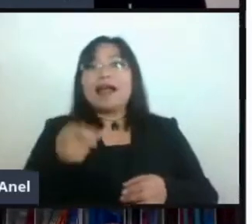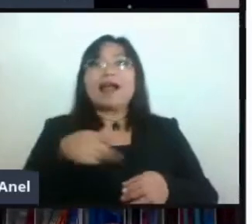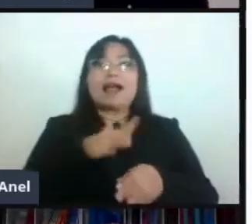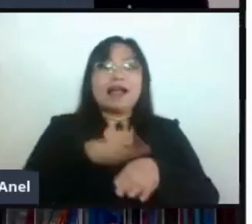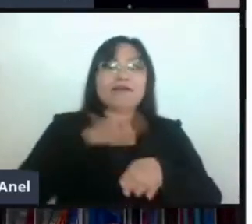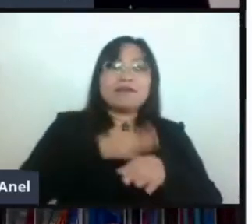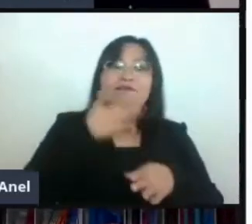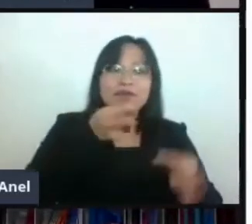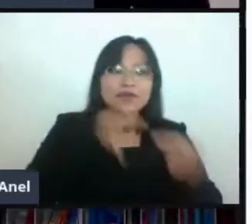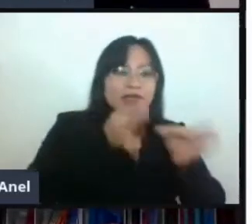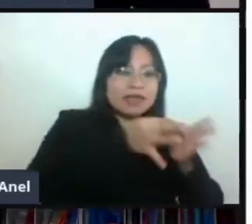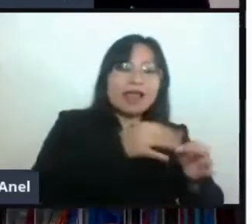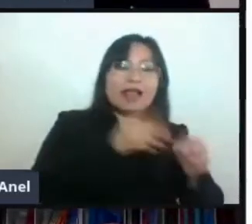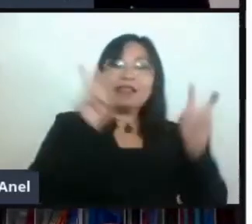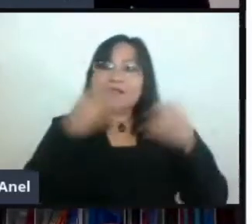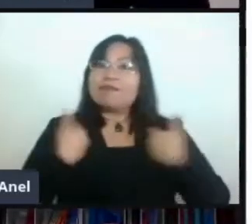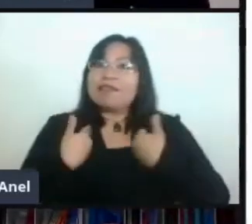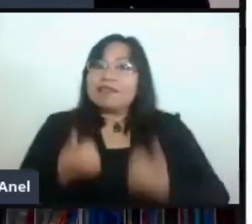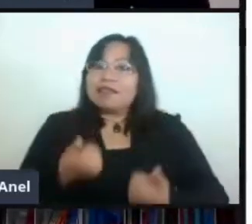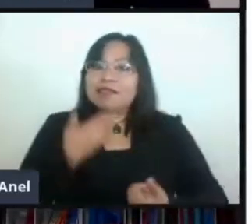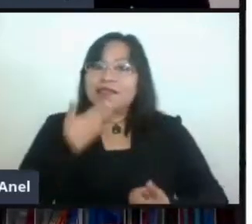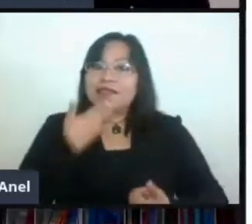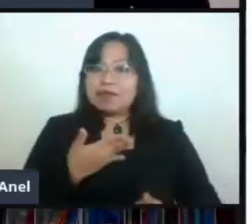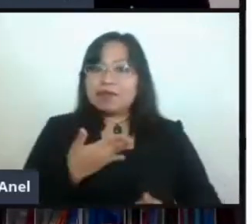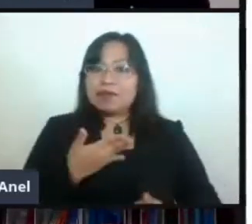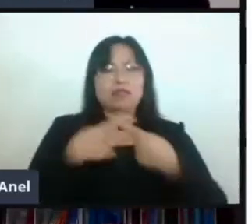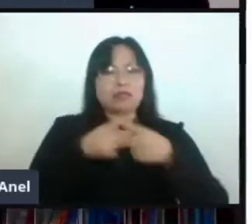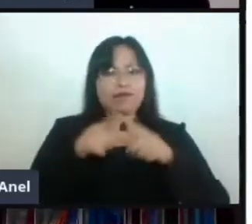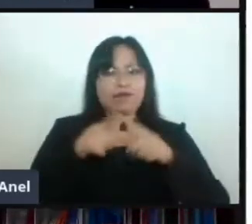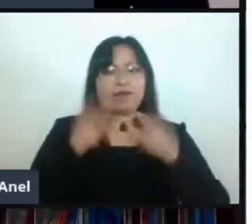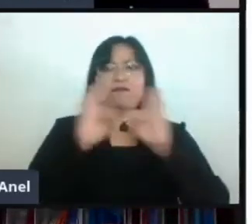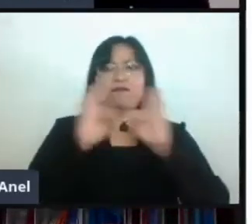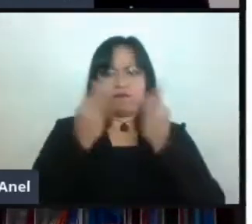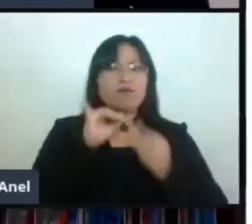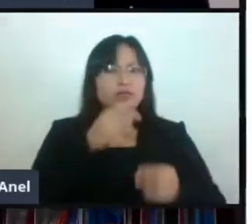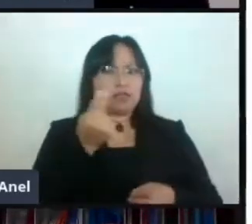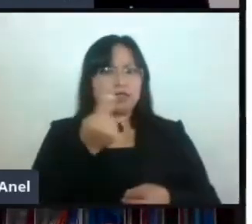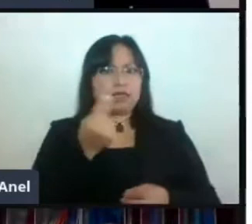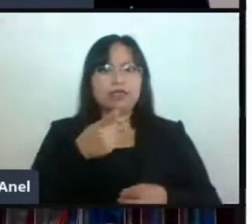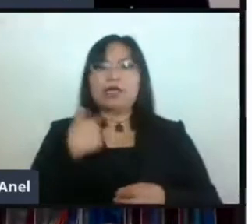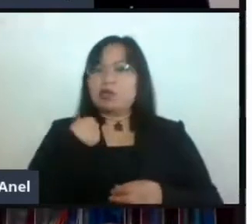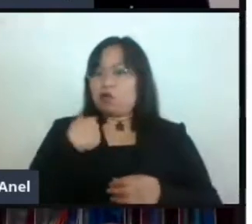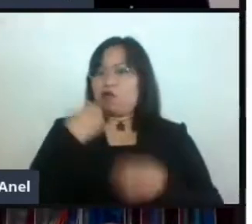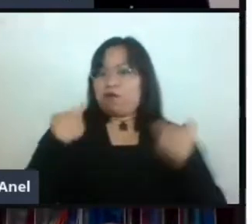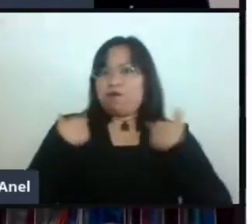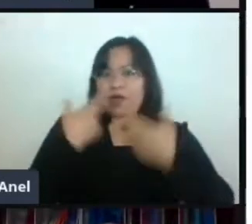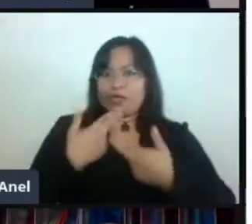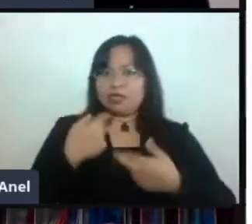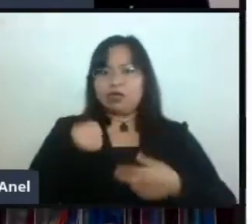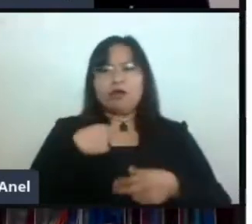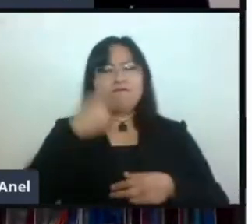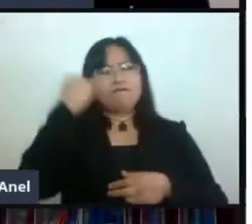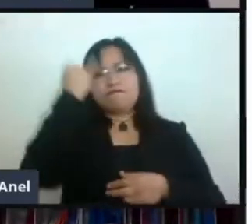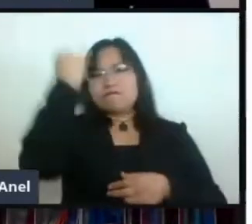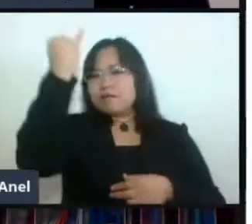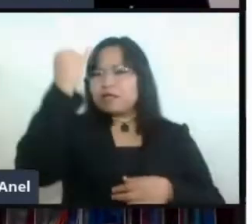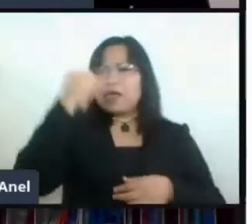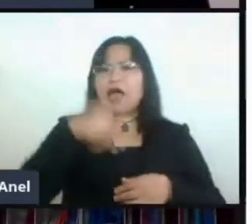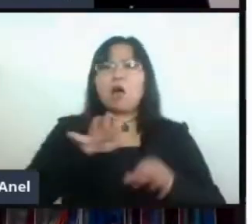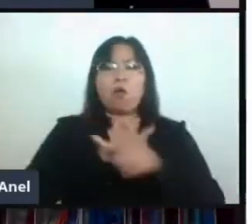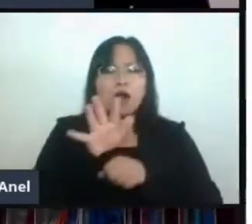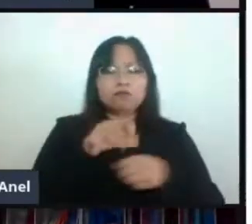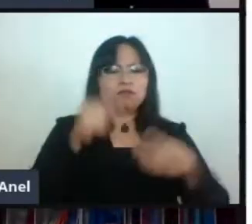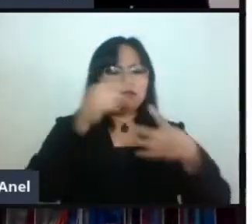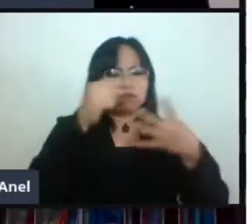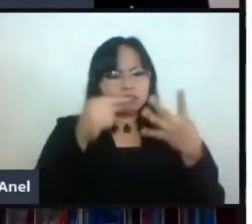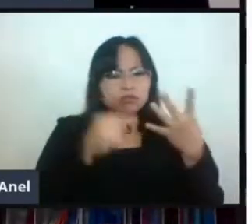diferentes formatos y eso insisto muchísimo porque eso es parte de la estrategia de evaluación, que tenga diferentes formatos con